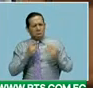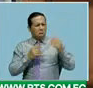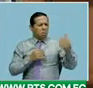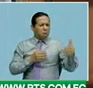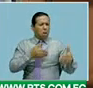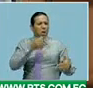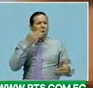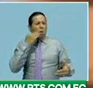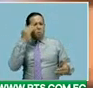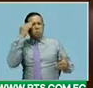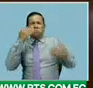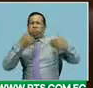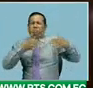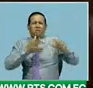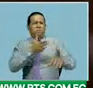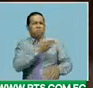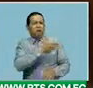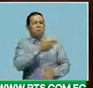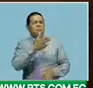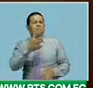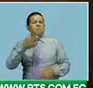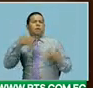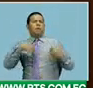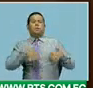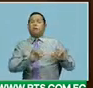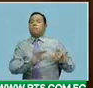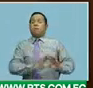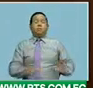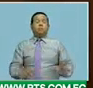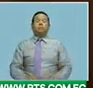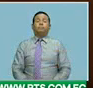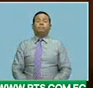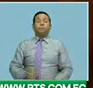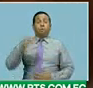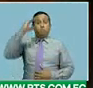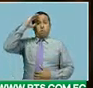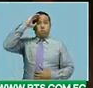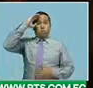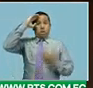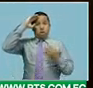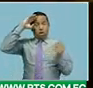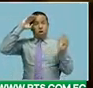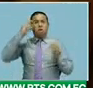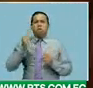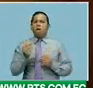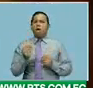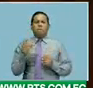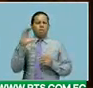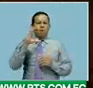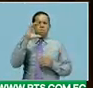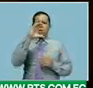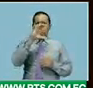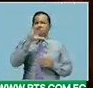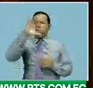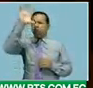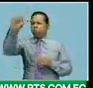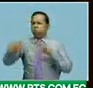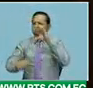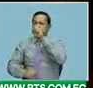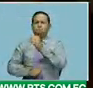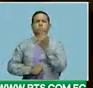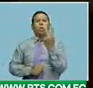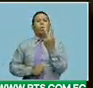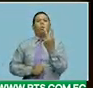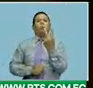personas inocentes de por medio. La policía realizó un rápido operativo y detuvo a 2 personas que registran